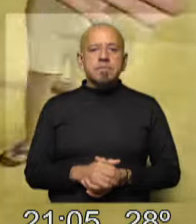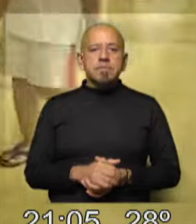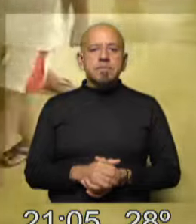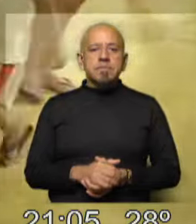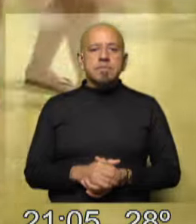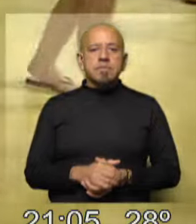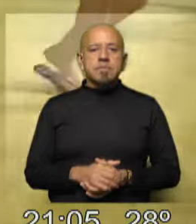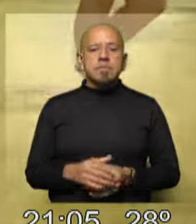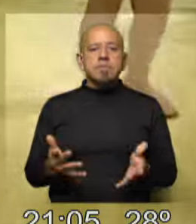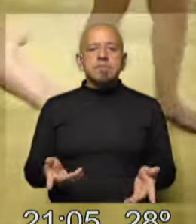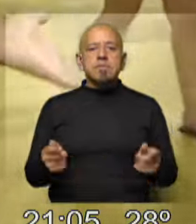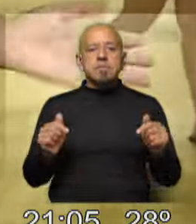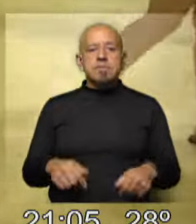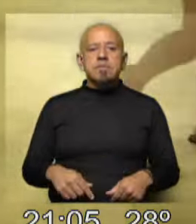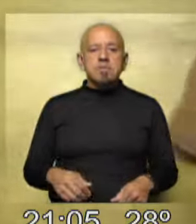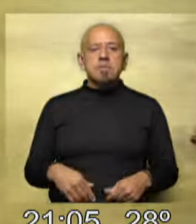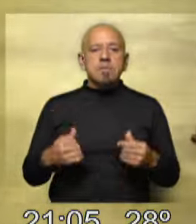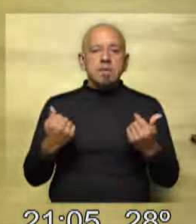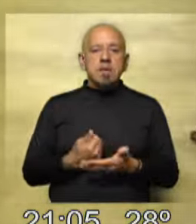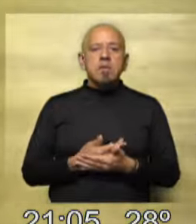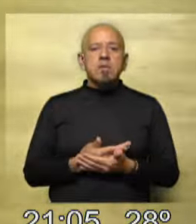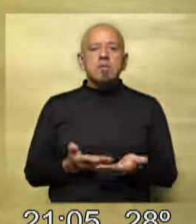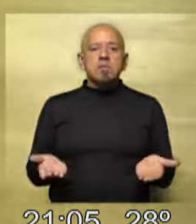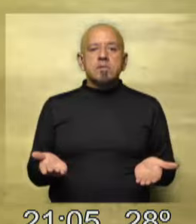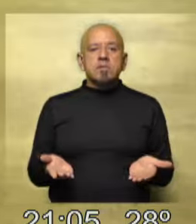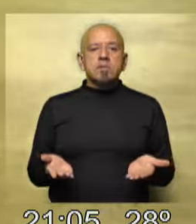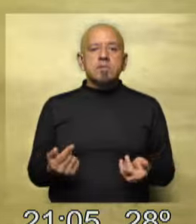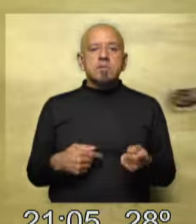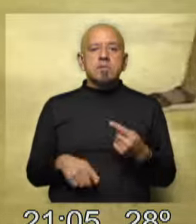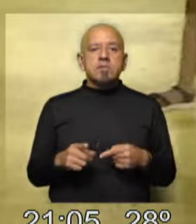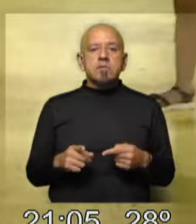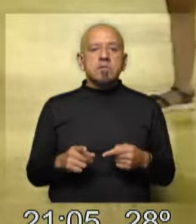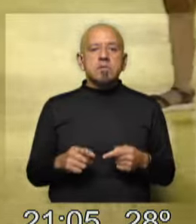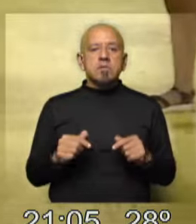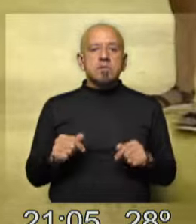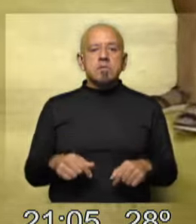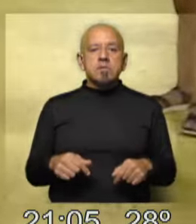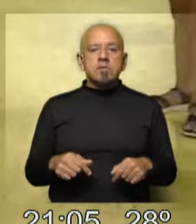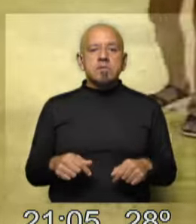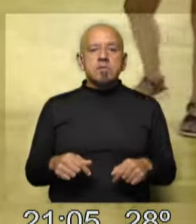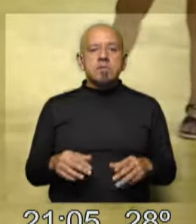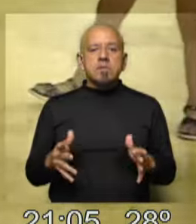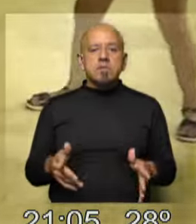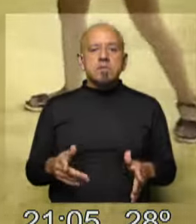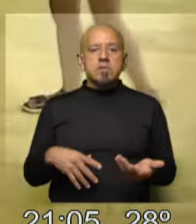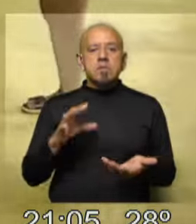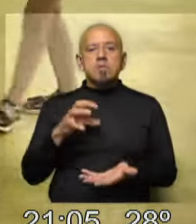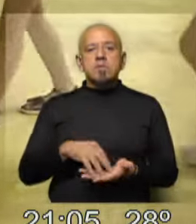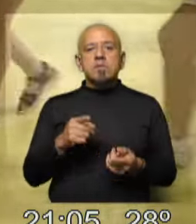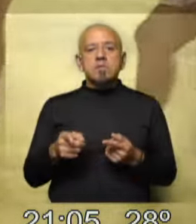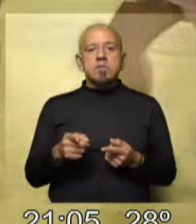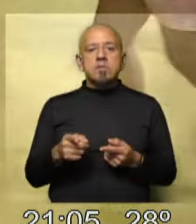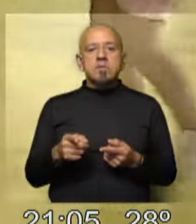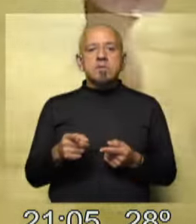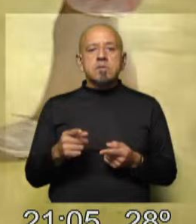volver pero volver a un lugar de esparcimiento también Venía escuchando Ecos de este de que se había inaugurado este lugar tan lindo